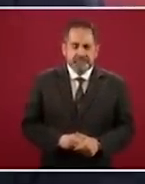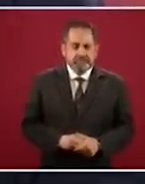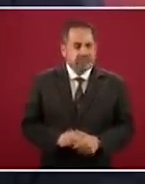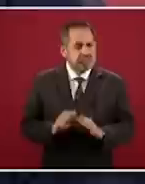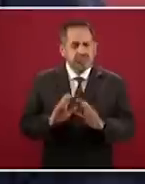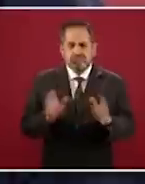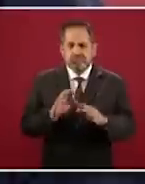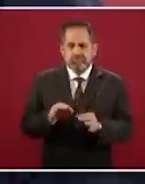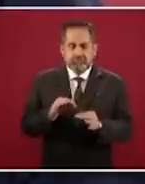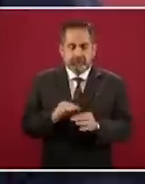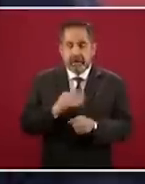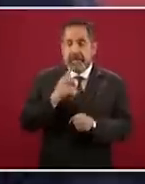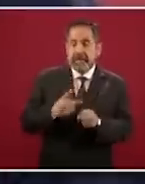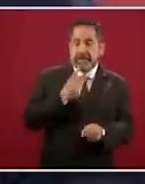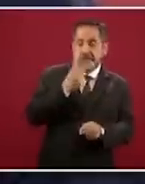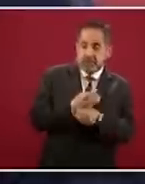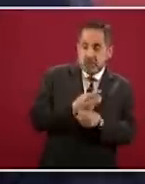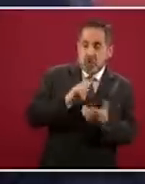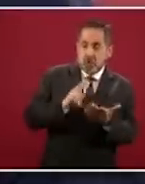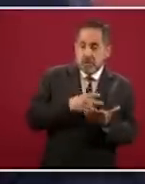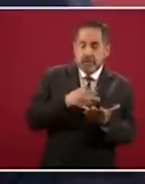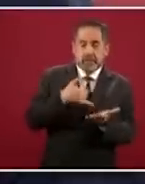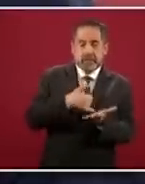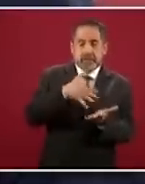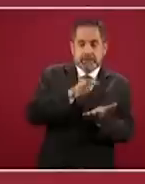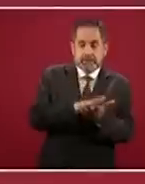ya está la segunda edición.